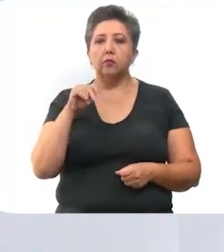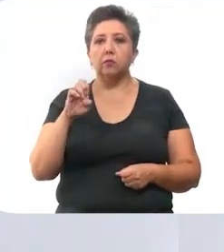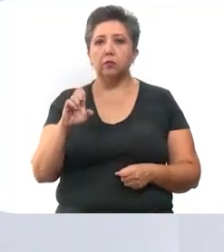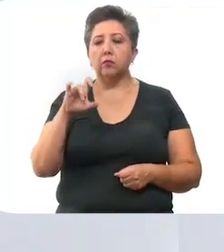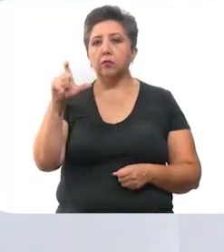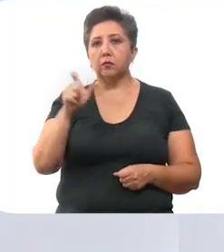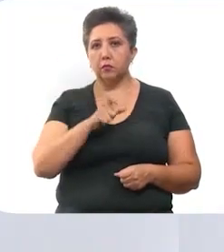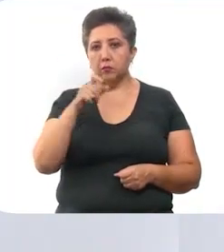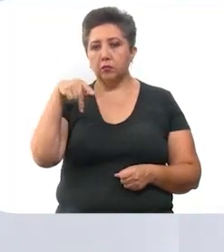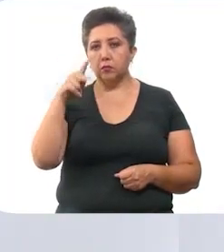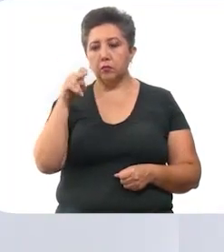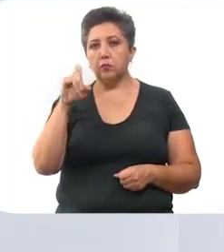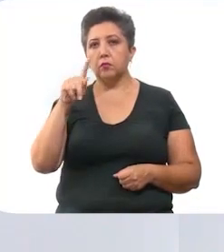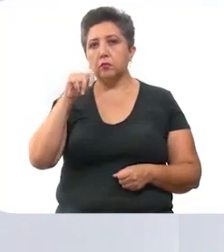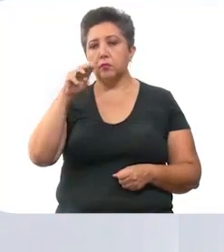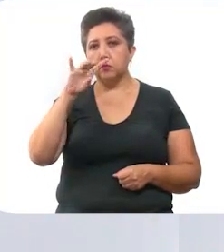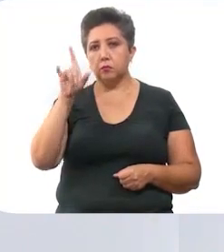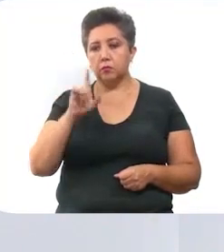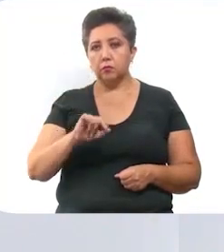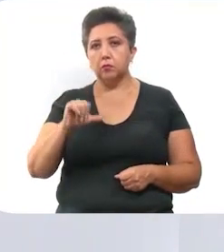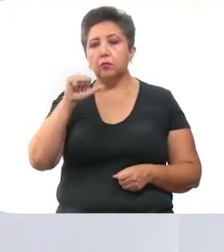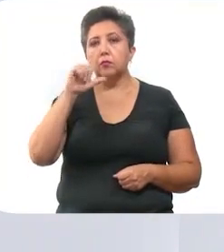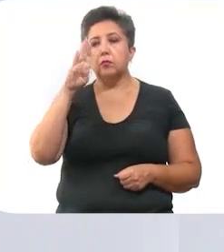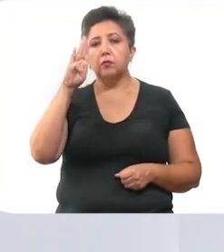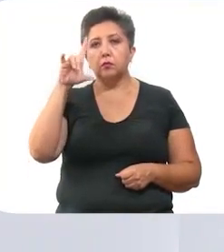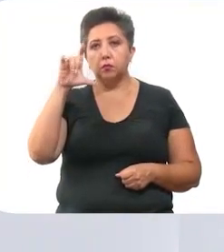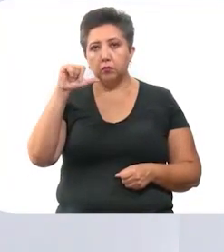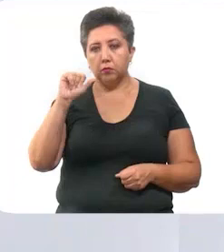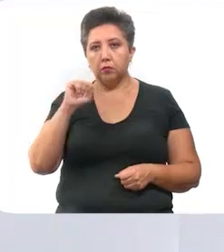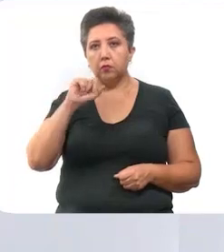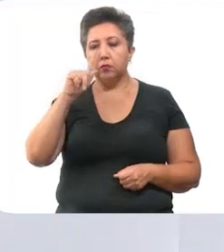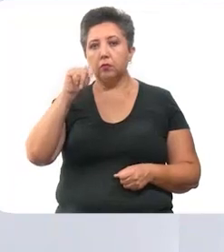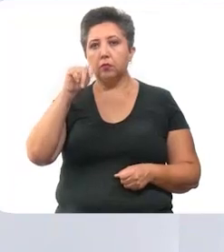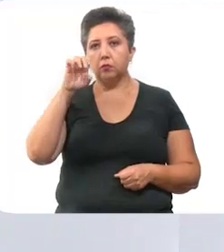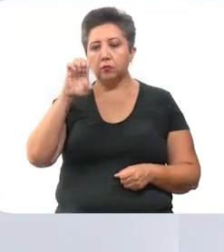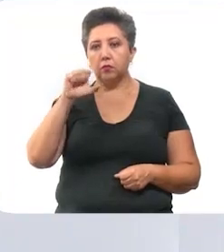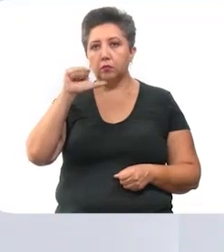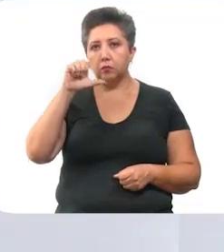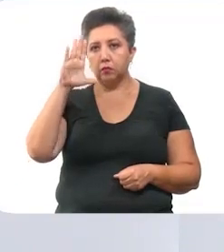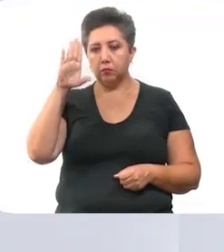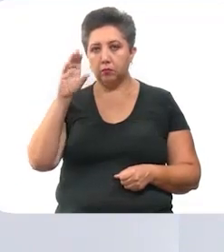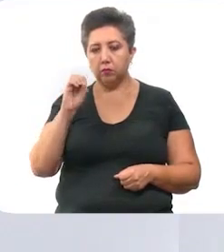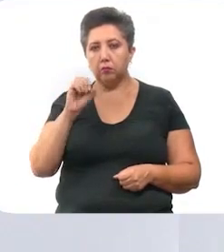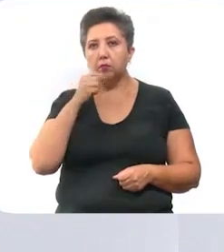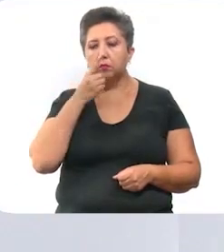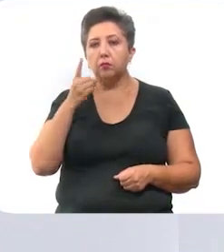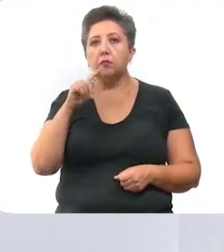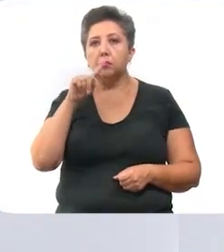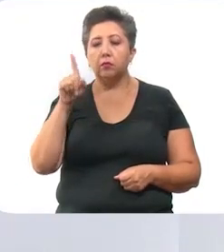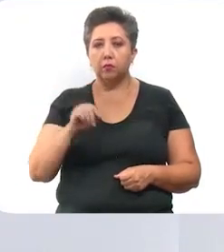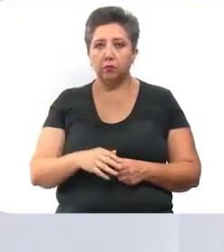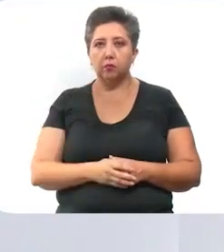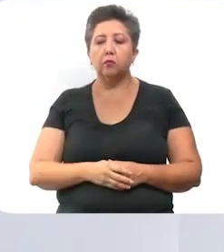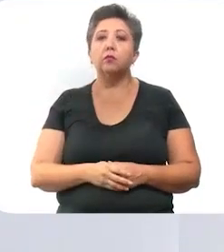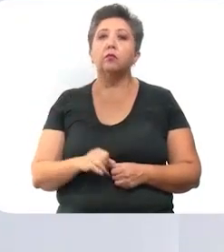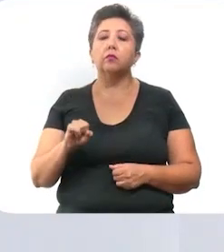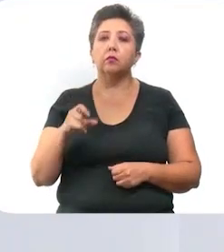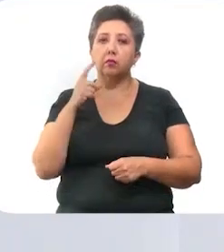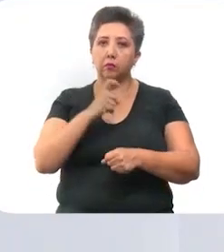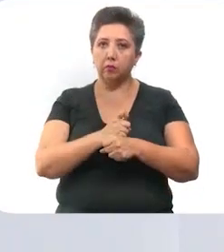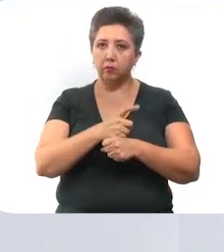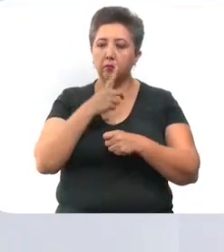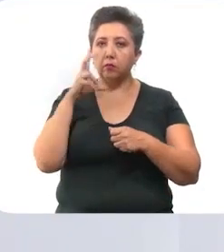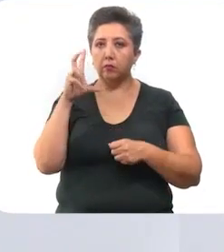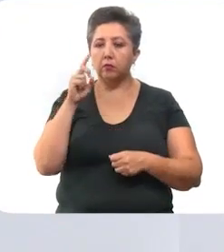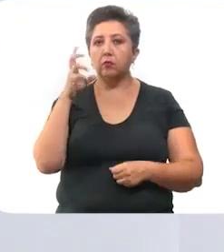Sinsantún, Tixcacalcupul, Temash, Panabá, Abalá, Jocabá, Teahu, Joctún, Baca, Cusamá y Tzán, así como la primera